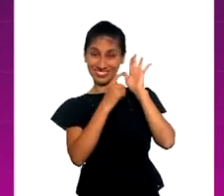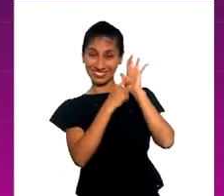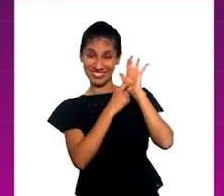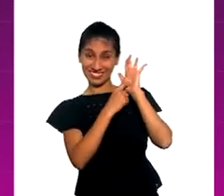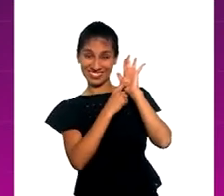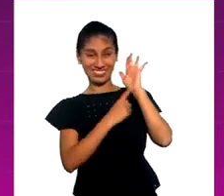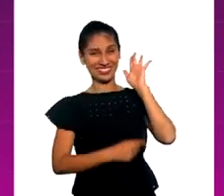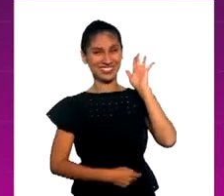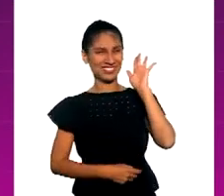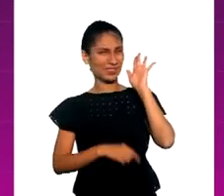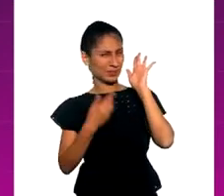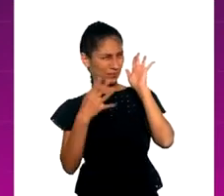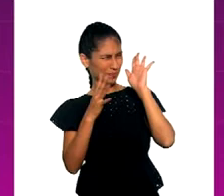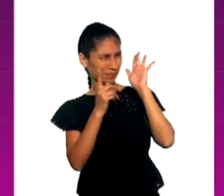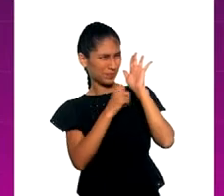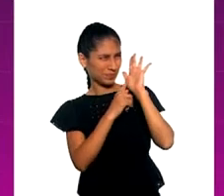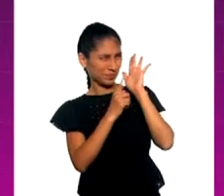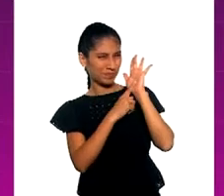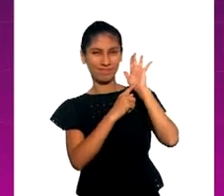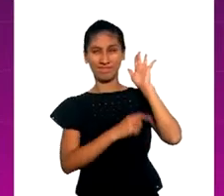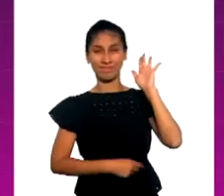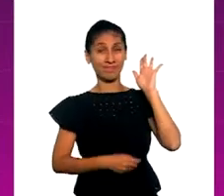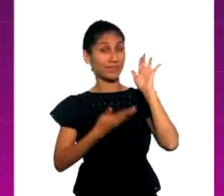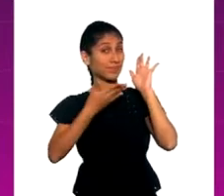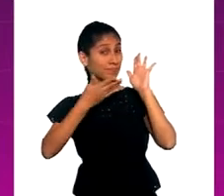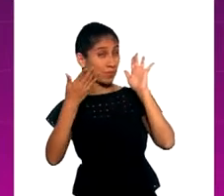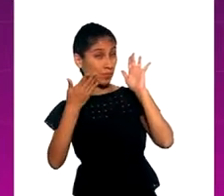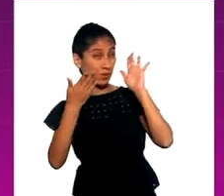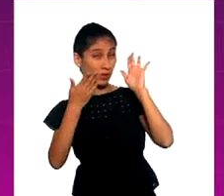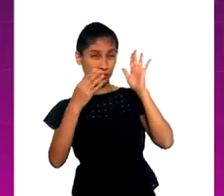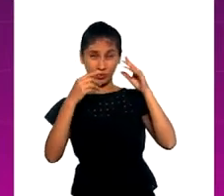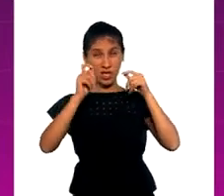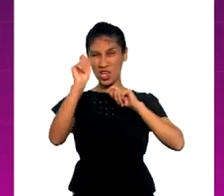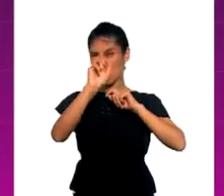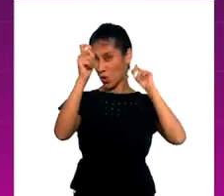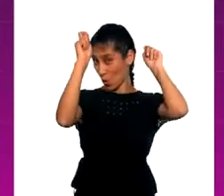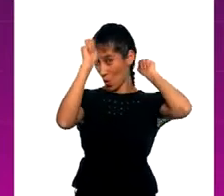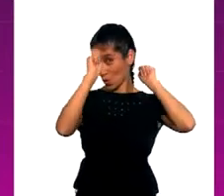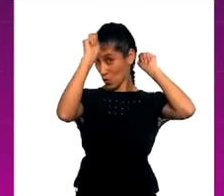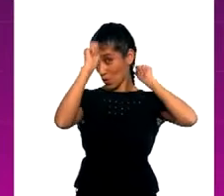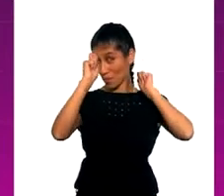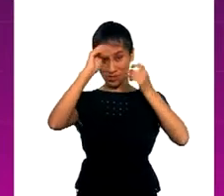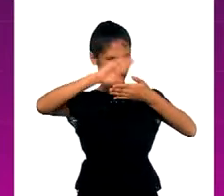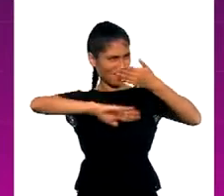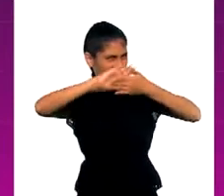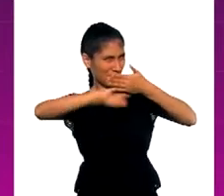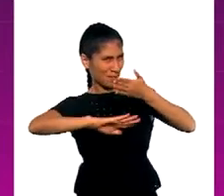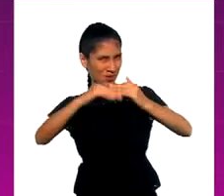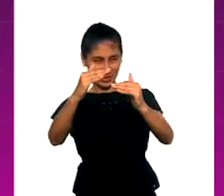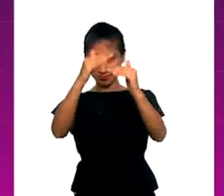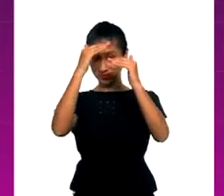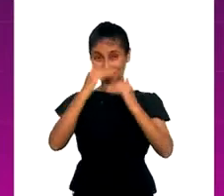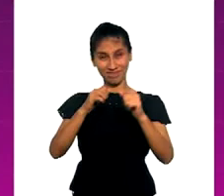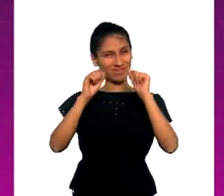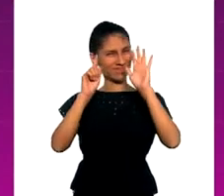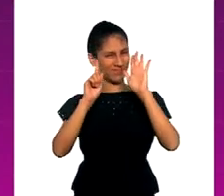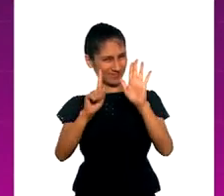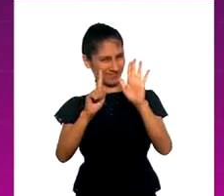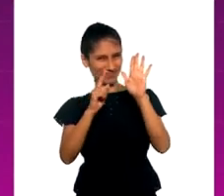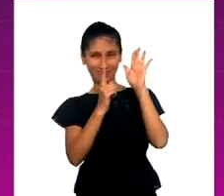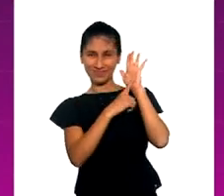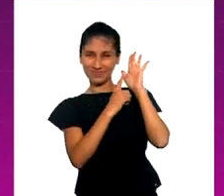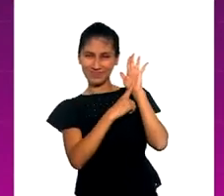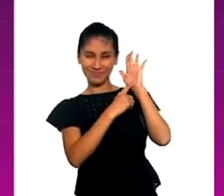inferior del papel formando como un sombrero de papel instrucción 6